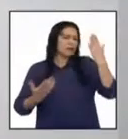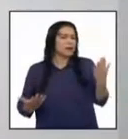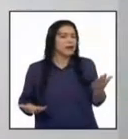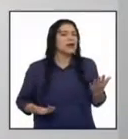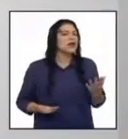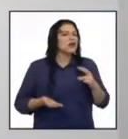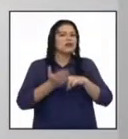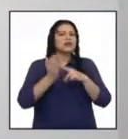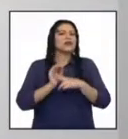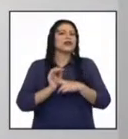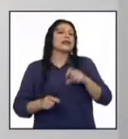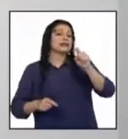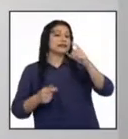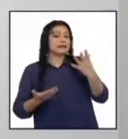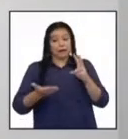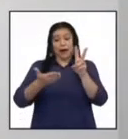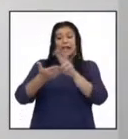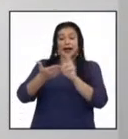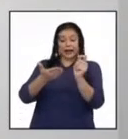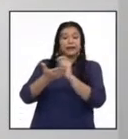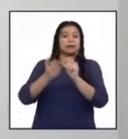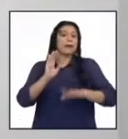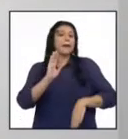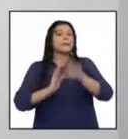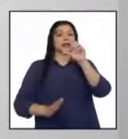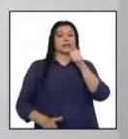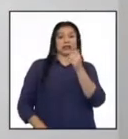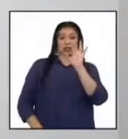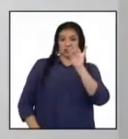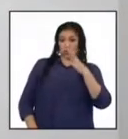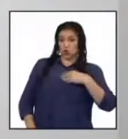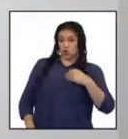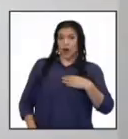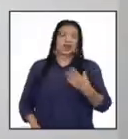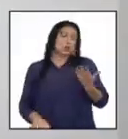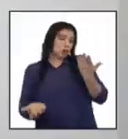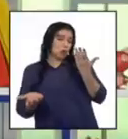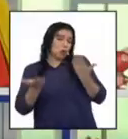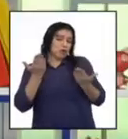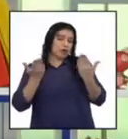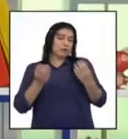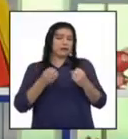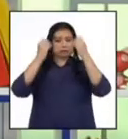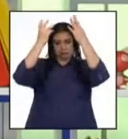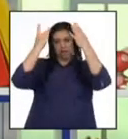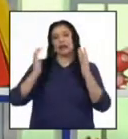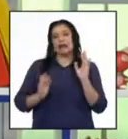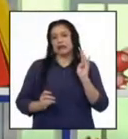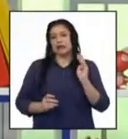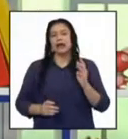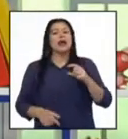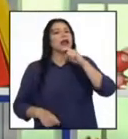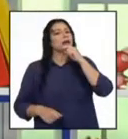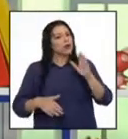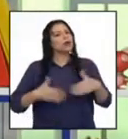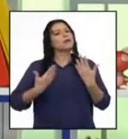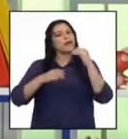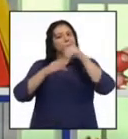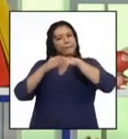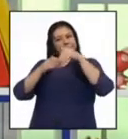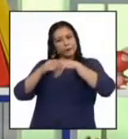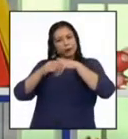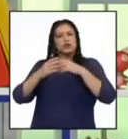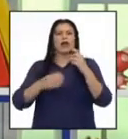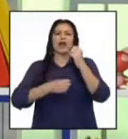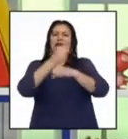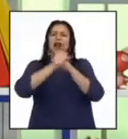decir, debían ser letradas, mayores de edad o estar casadas. ¿Y las mujeres que podían votar en el proceso electoral